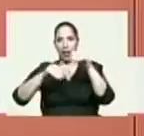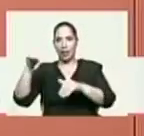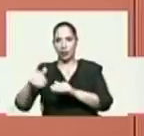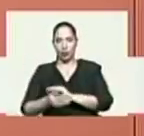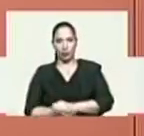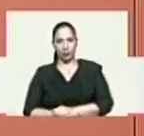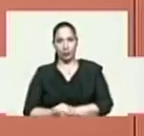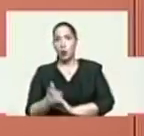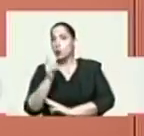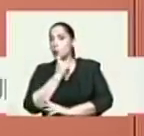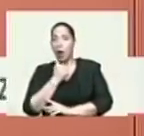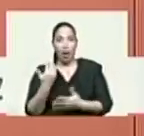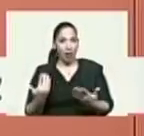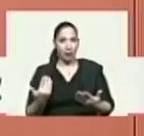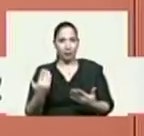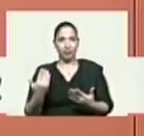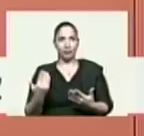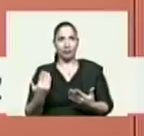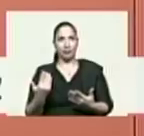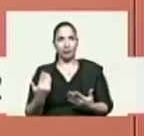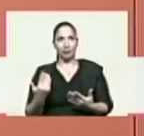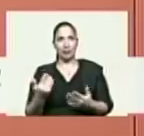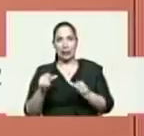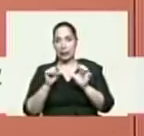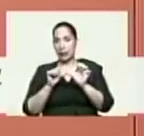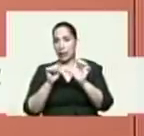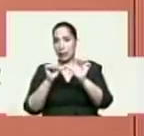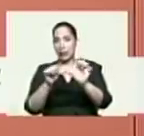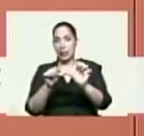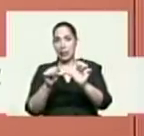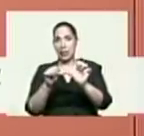había ninguna intención de seguir el hilo